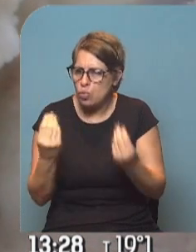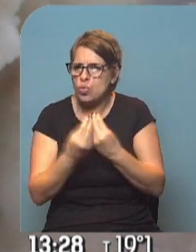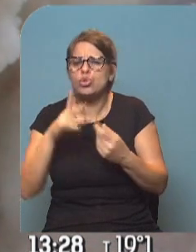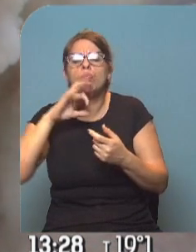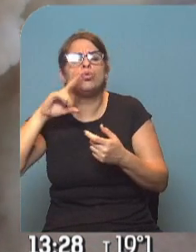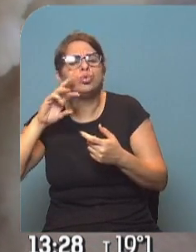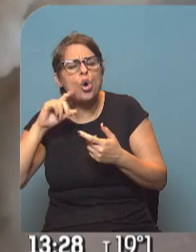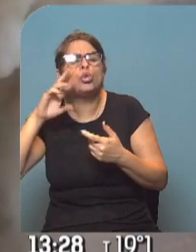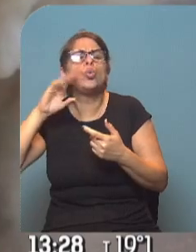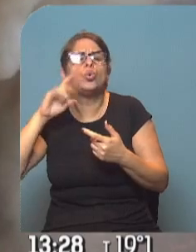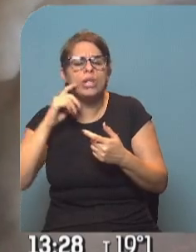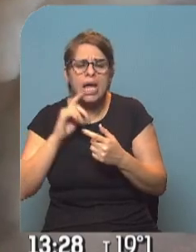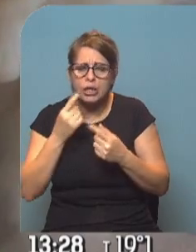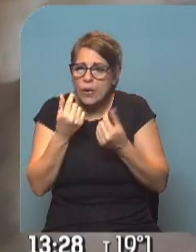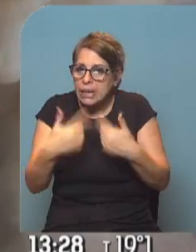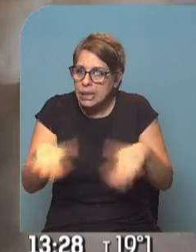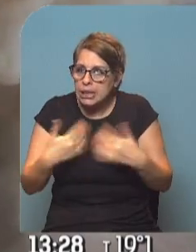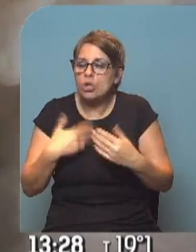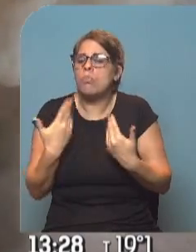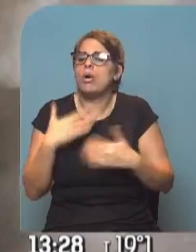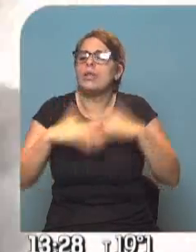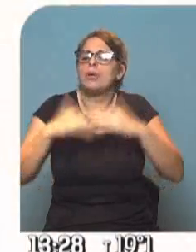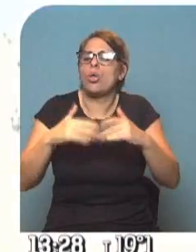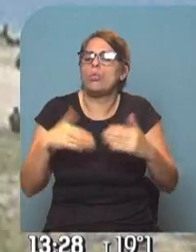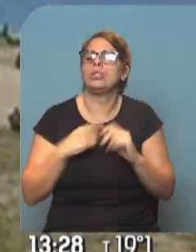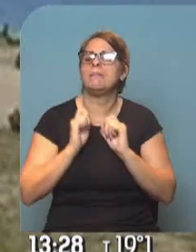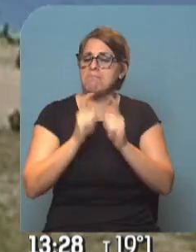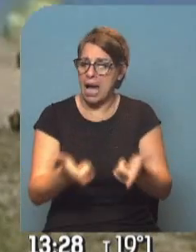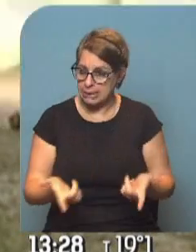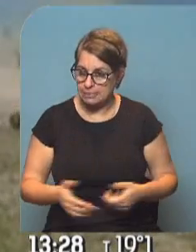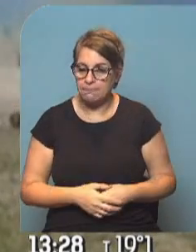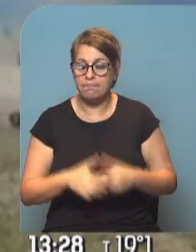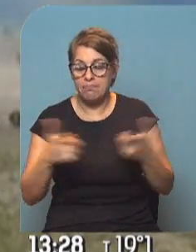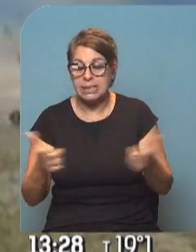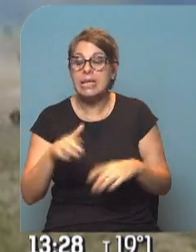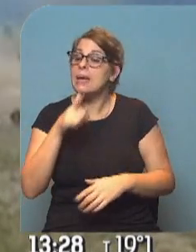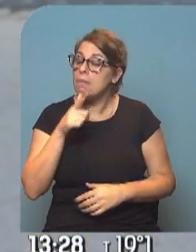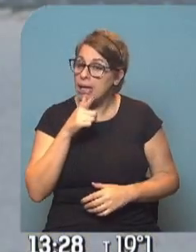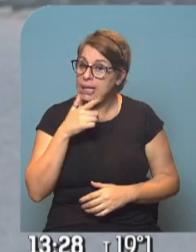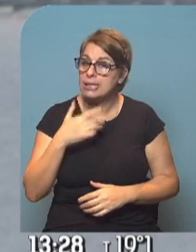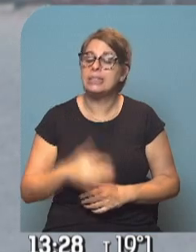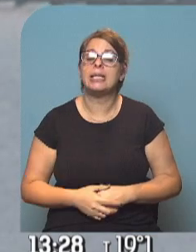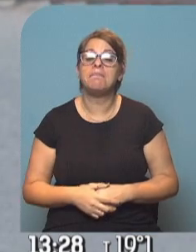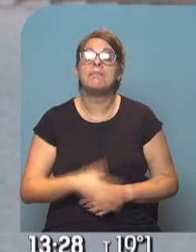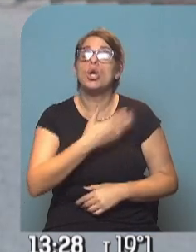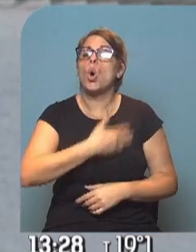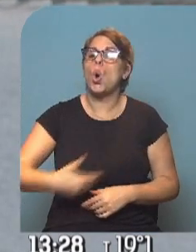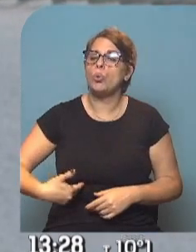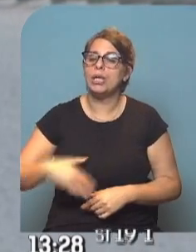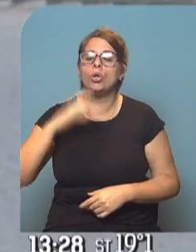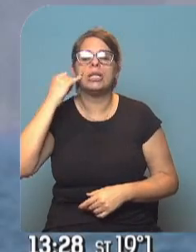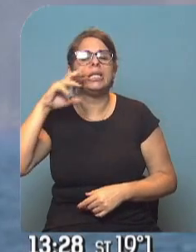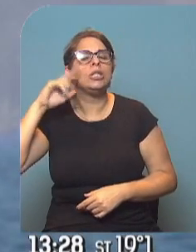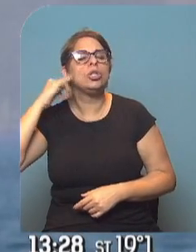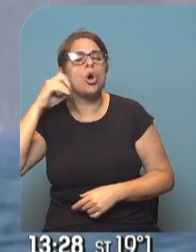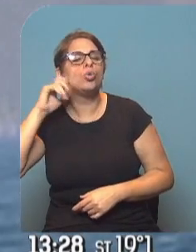y uranio enriquecido para producir otras tantas. Por eso, parece improbable que el gobierno de Kim Jong-un,